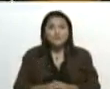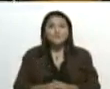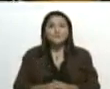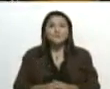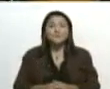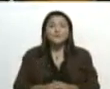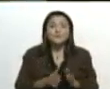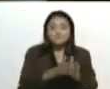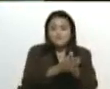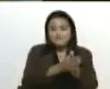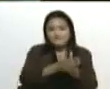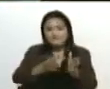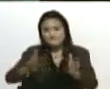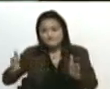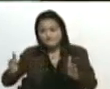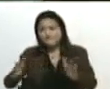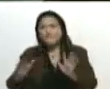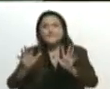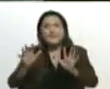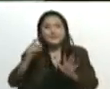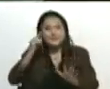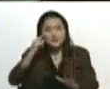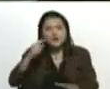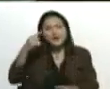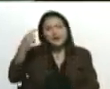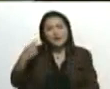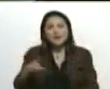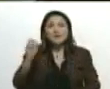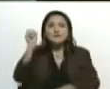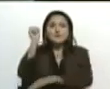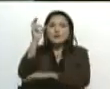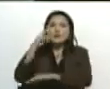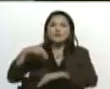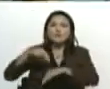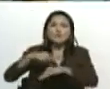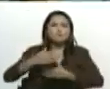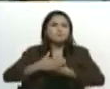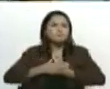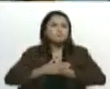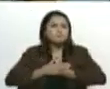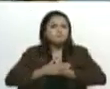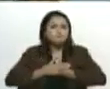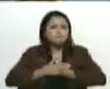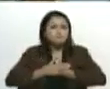días consecutivos tendrán una asamblea de puertas abiertas